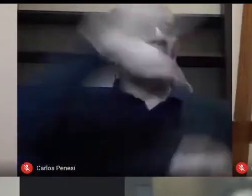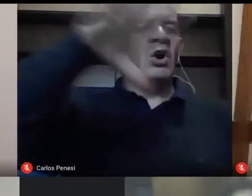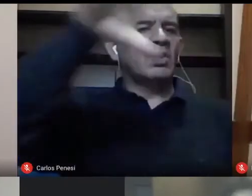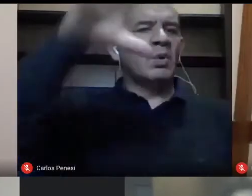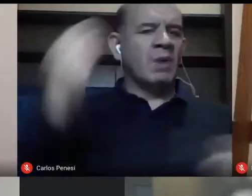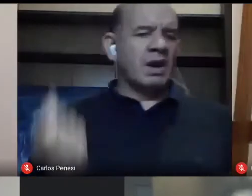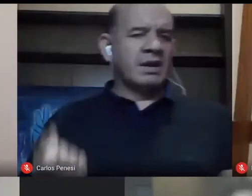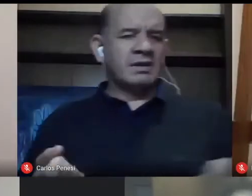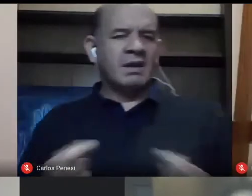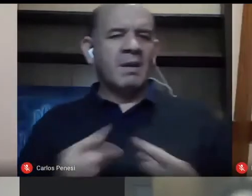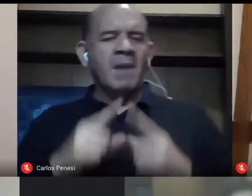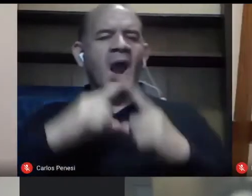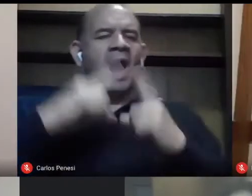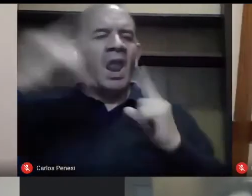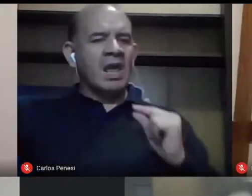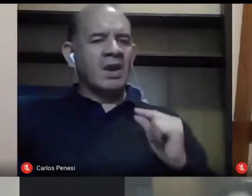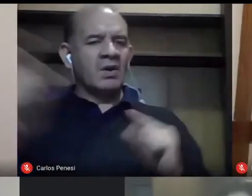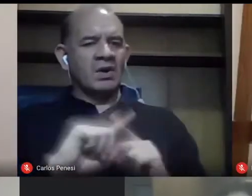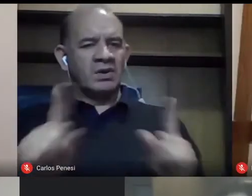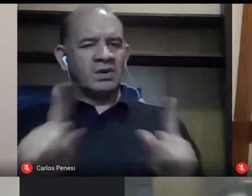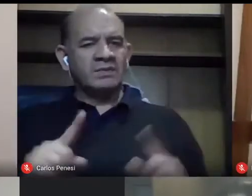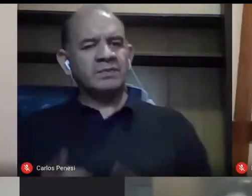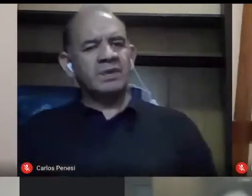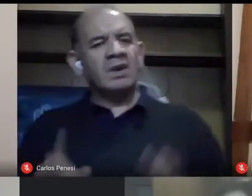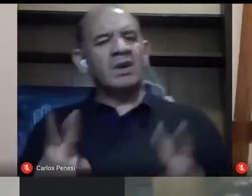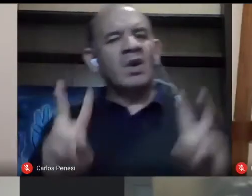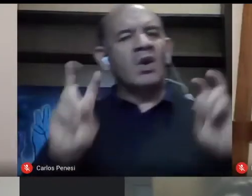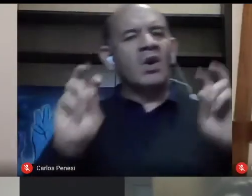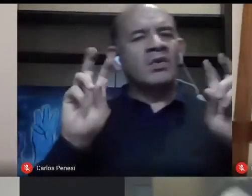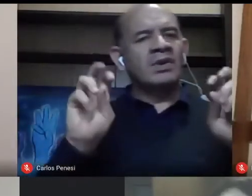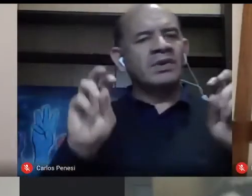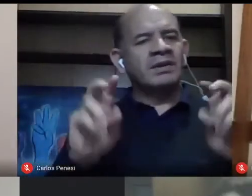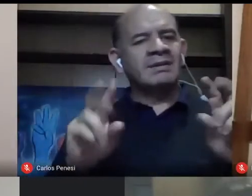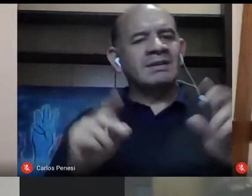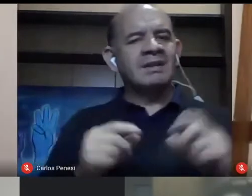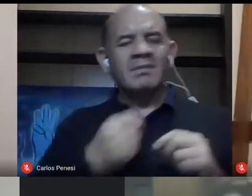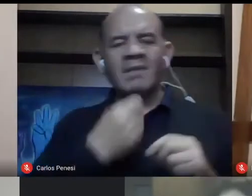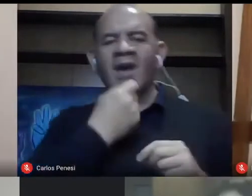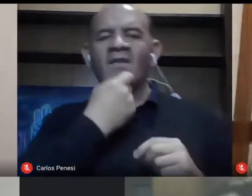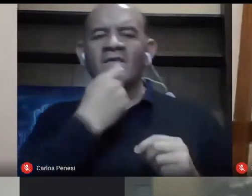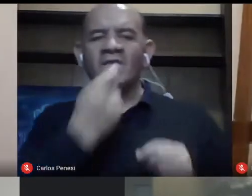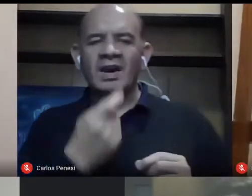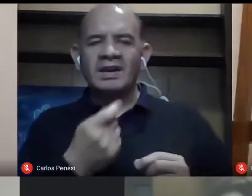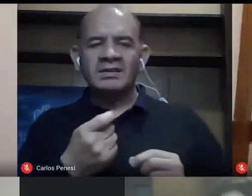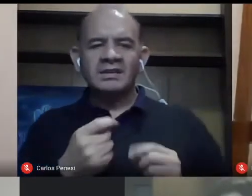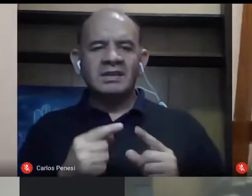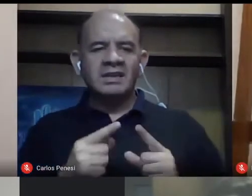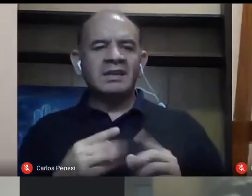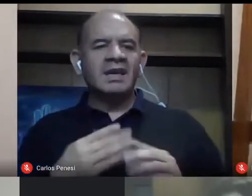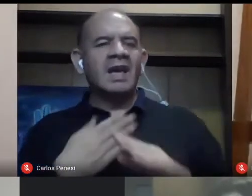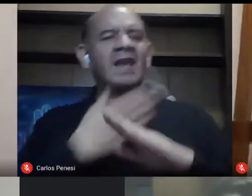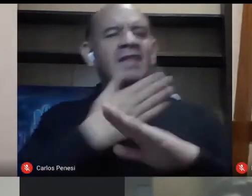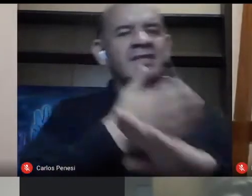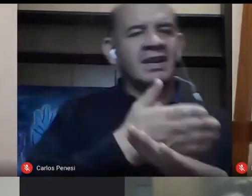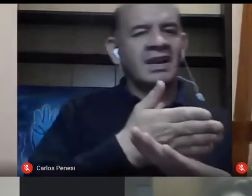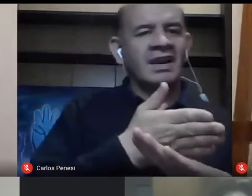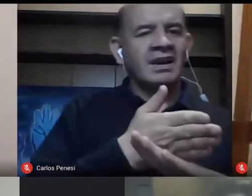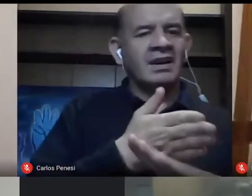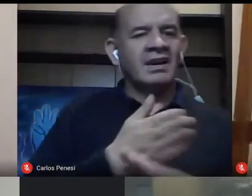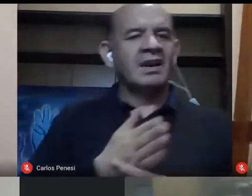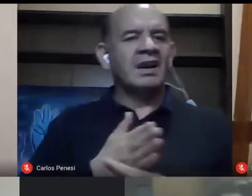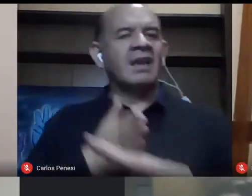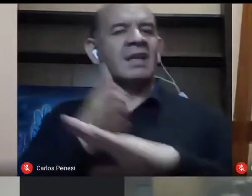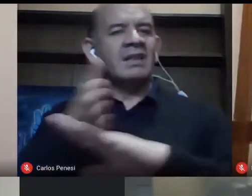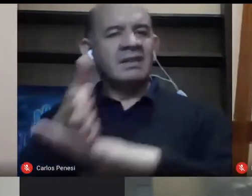importantes es el tema de la accesibilidad en todas sus variantes. Esto es acceso al libro, pero